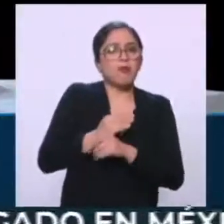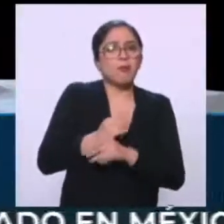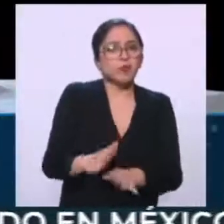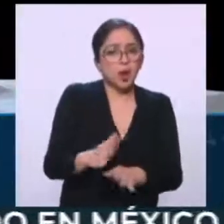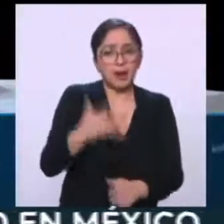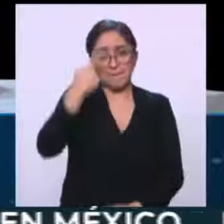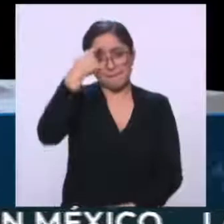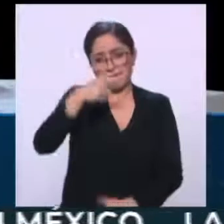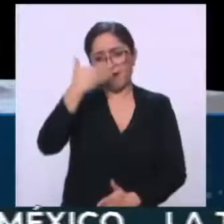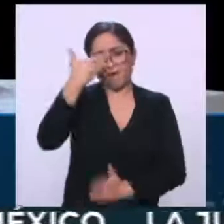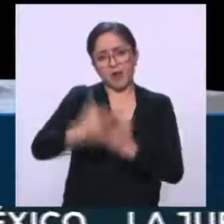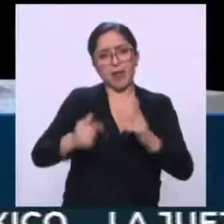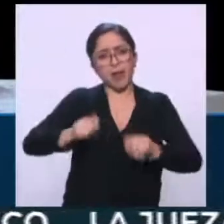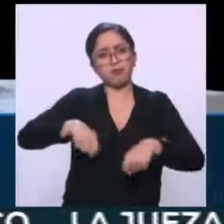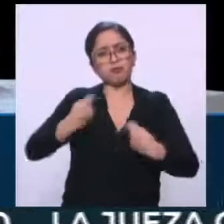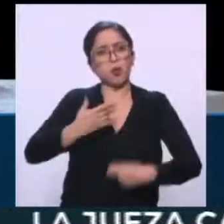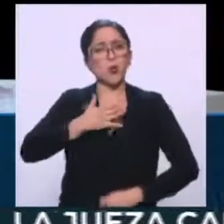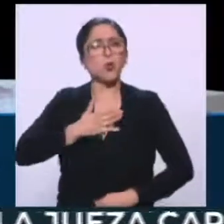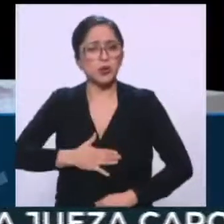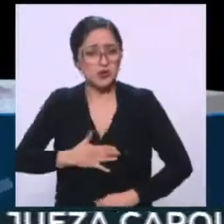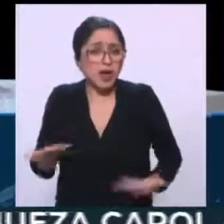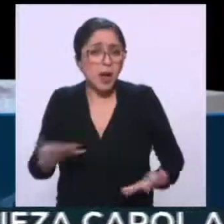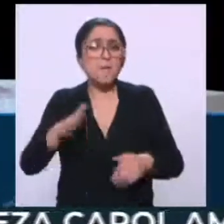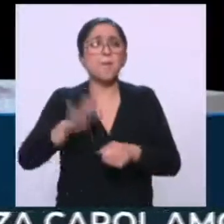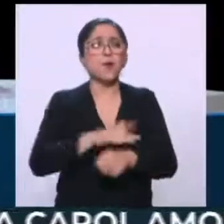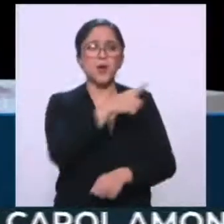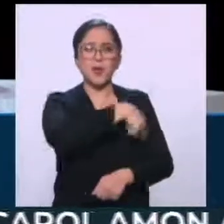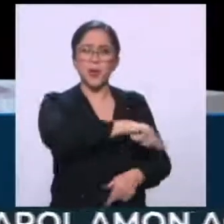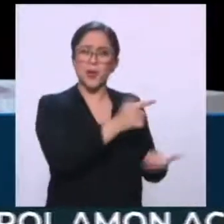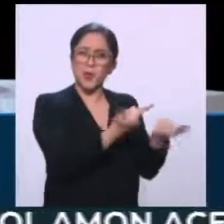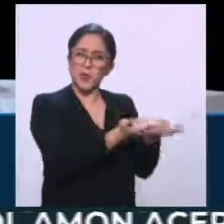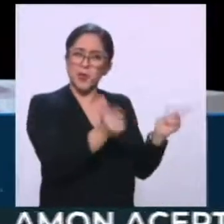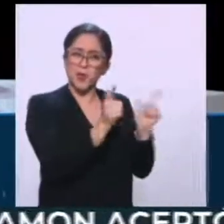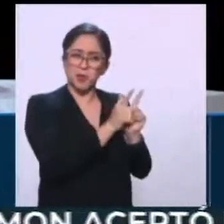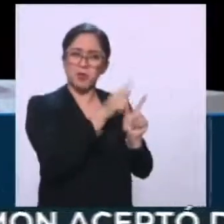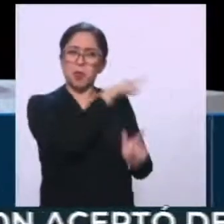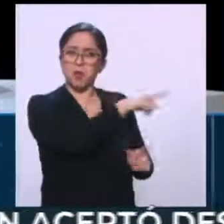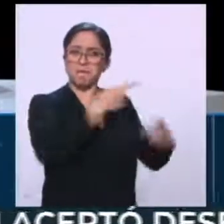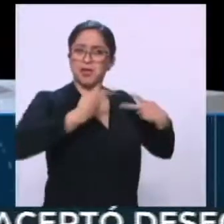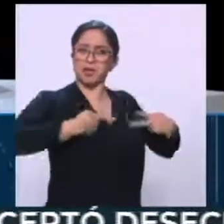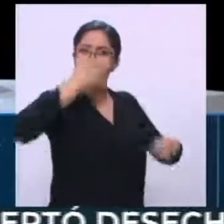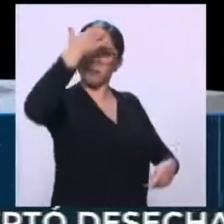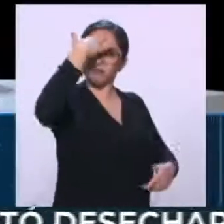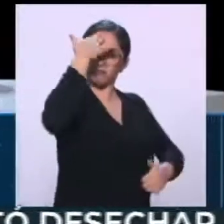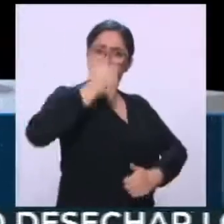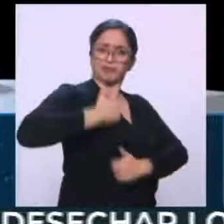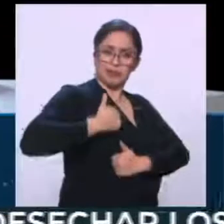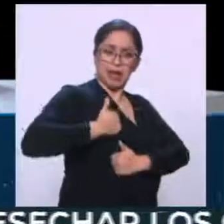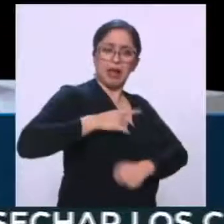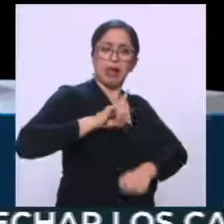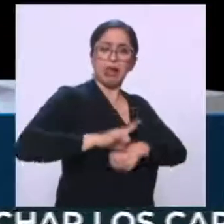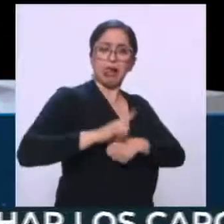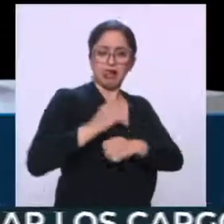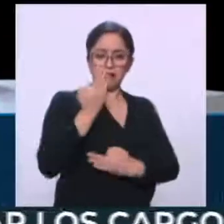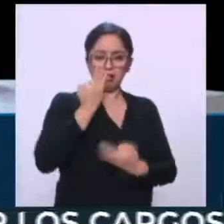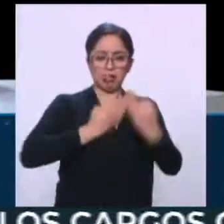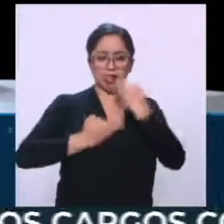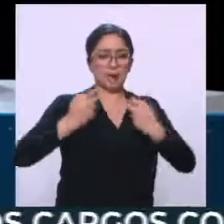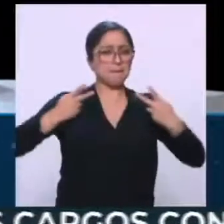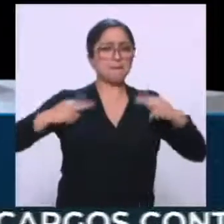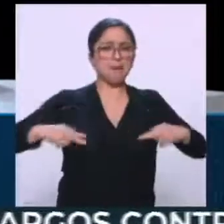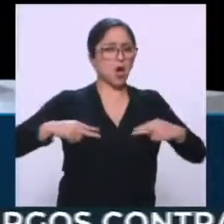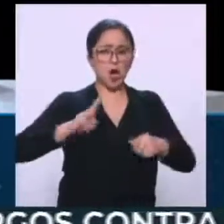porque además un grupo de élite del ejército, vestidos de civil, que se dedica a rastrear y recabar